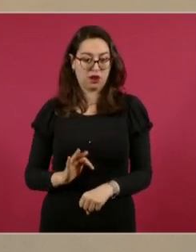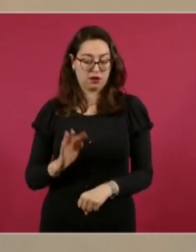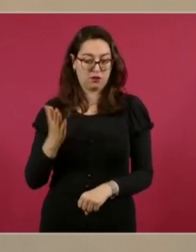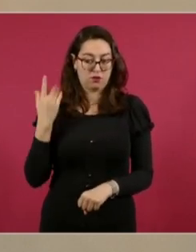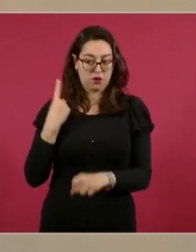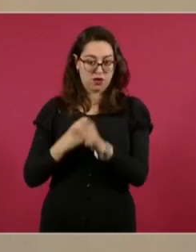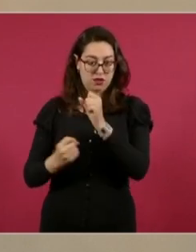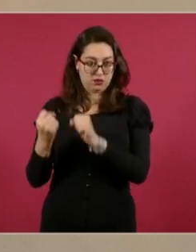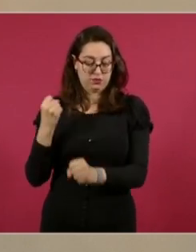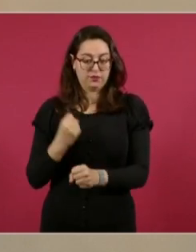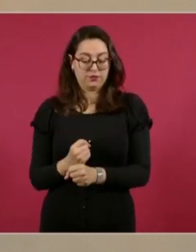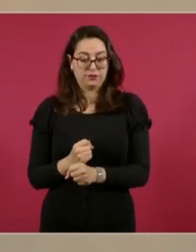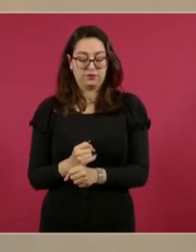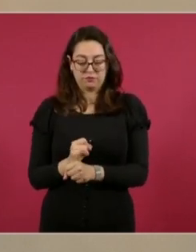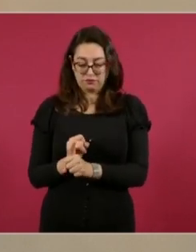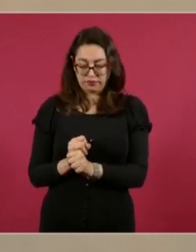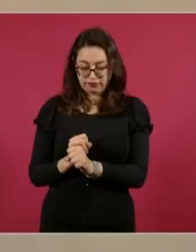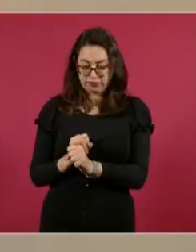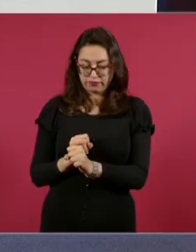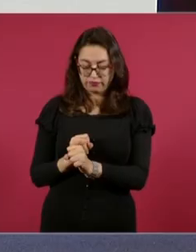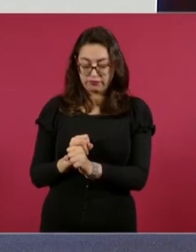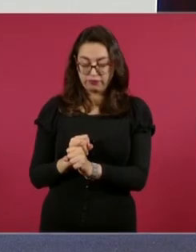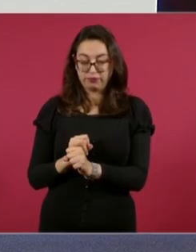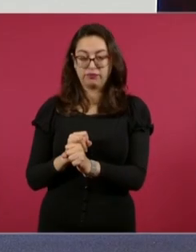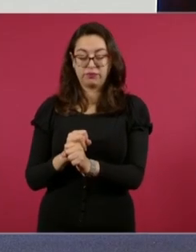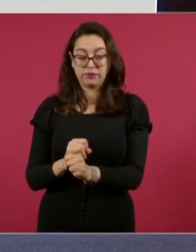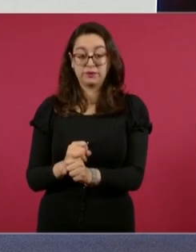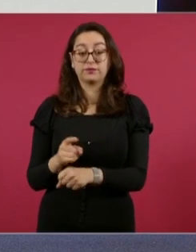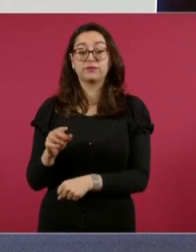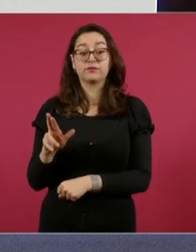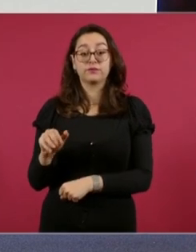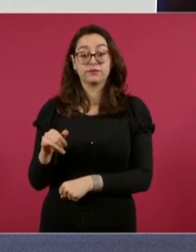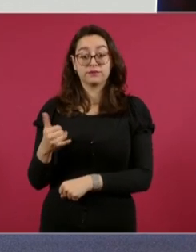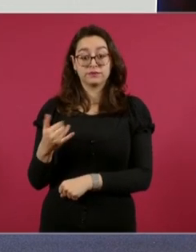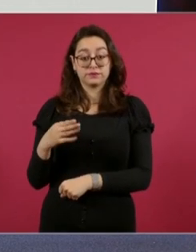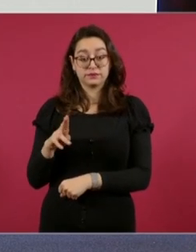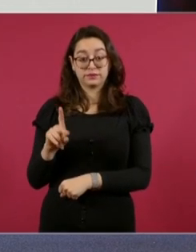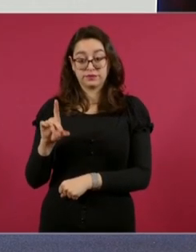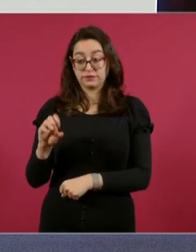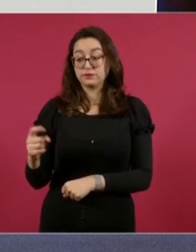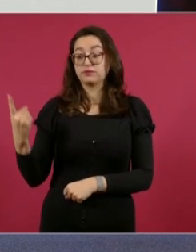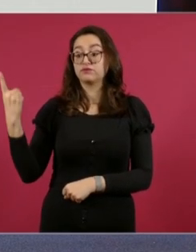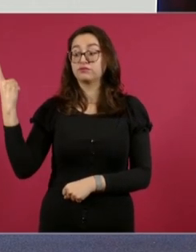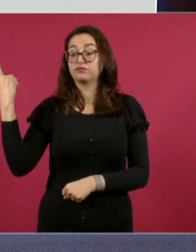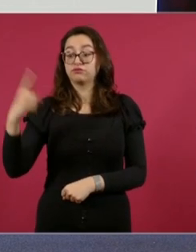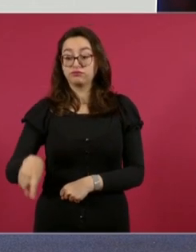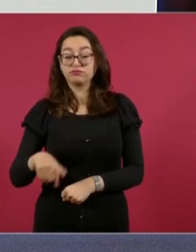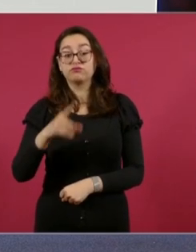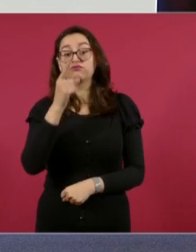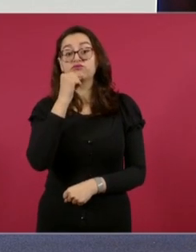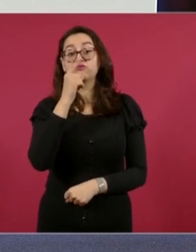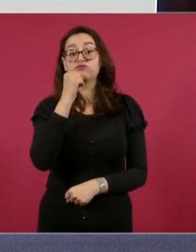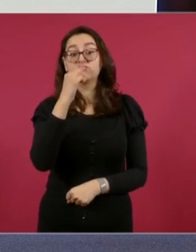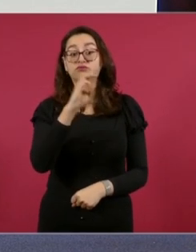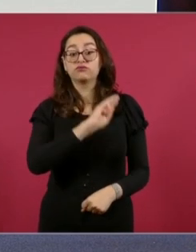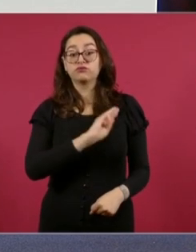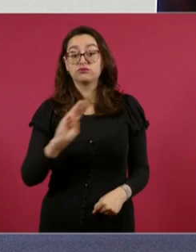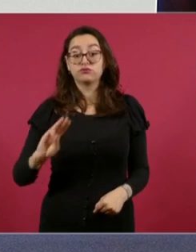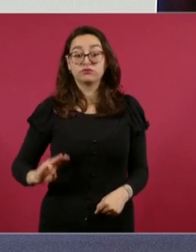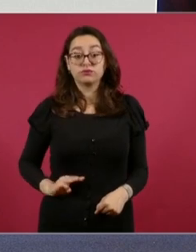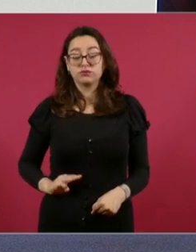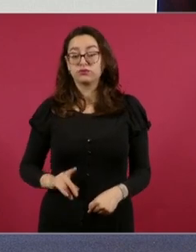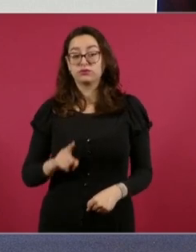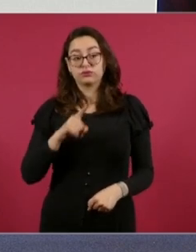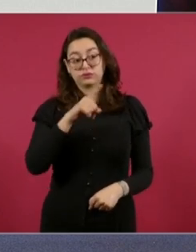pasado. De acuerdo con las investigaciones, Raimundo N. habría dado la orden a policías municipales de Toluca para